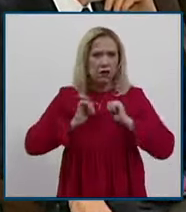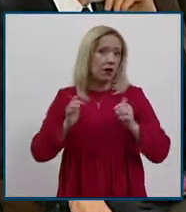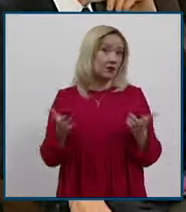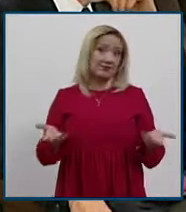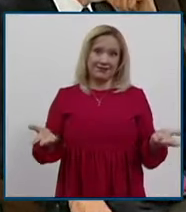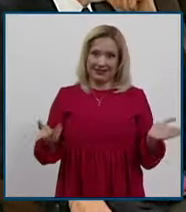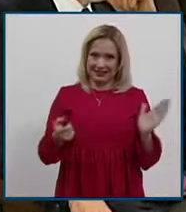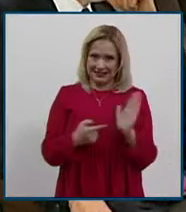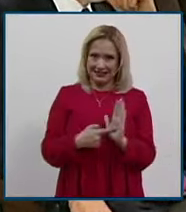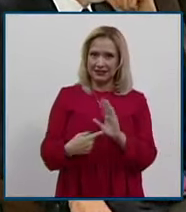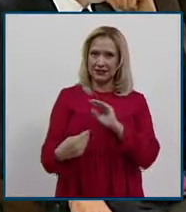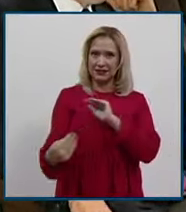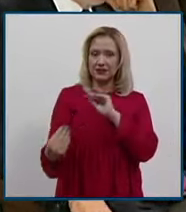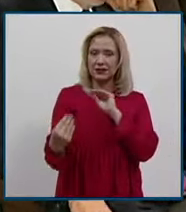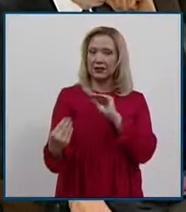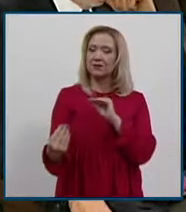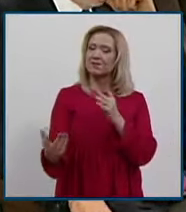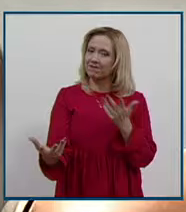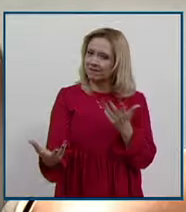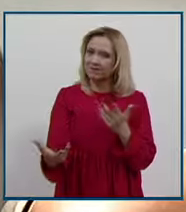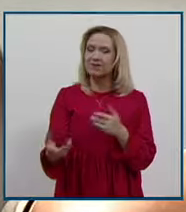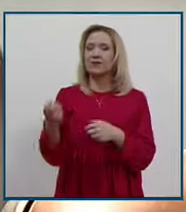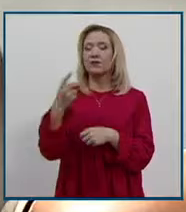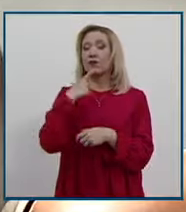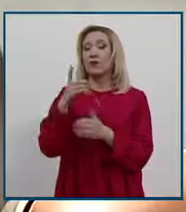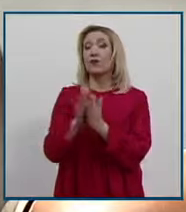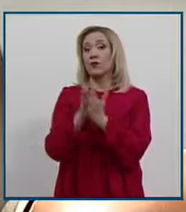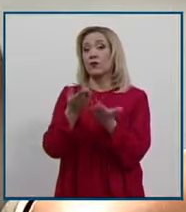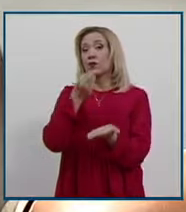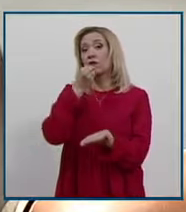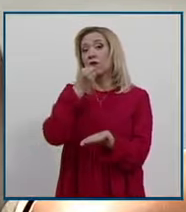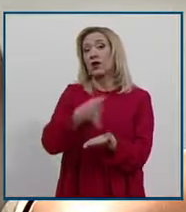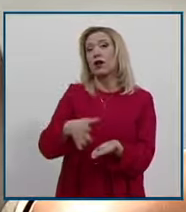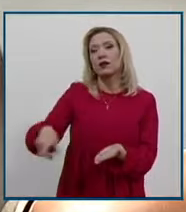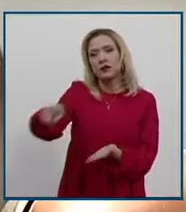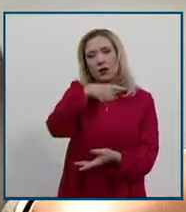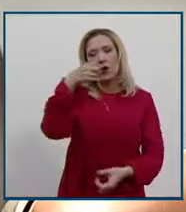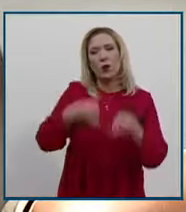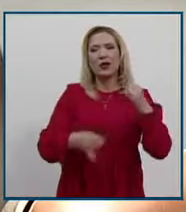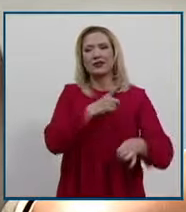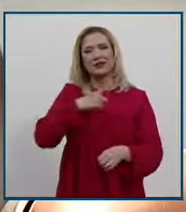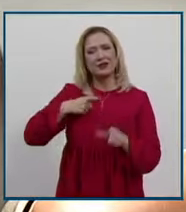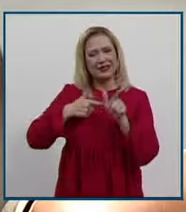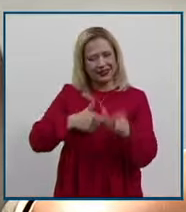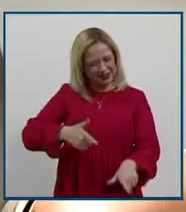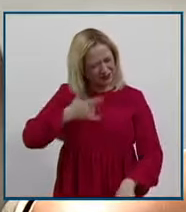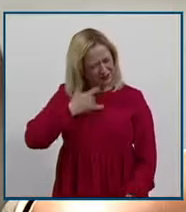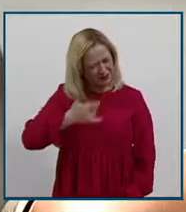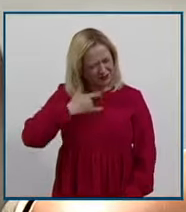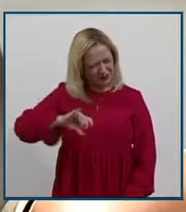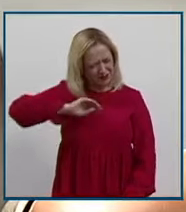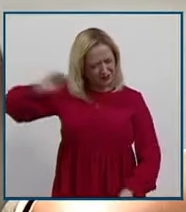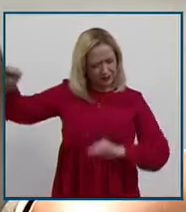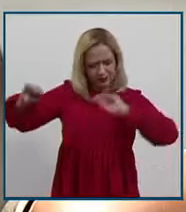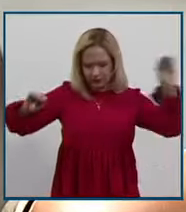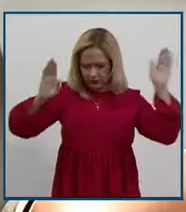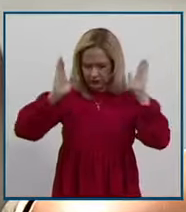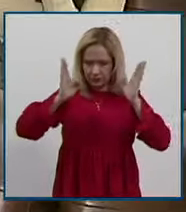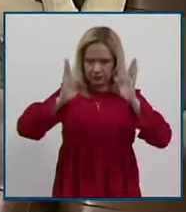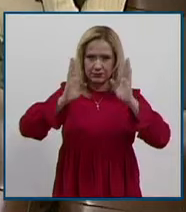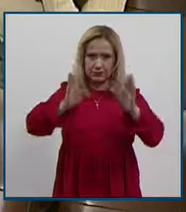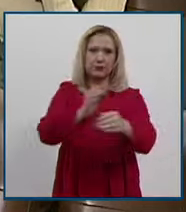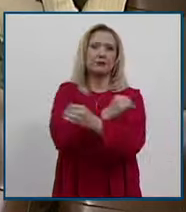de la obra y reiteraron su respaldo a las juezas y jueces en su lucha por la independencia del poder judicial de la Federación